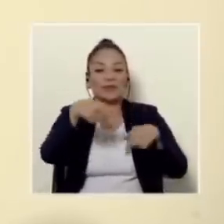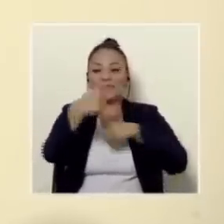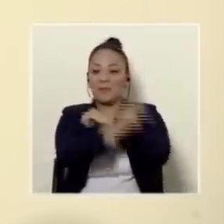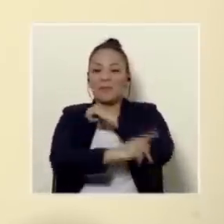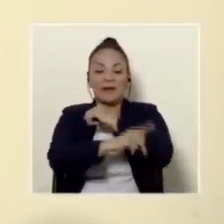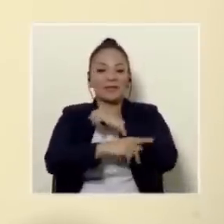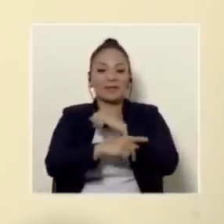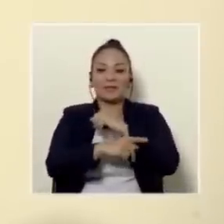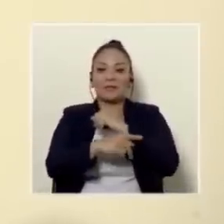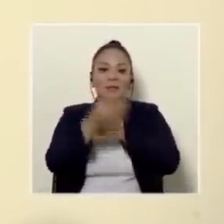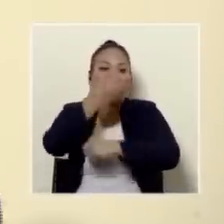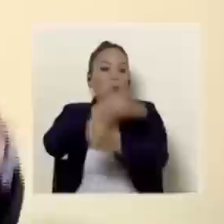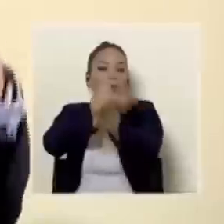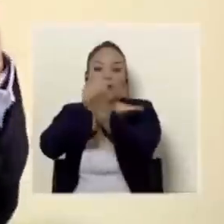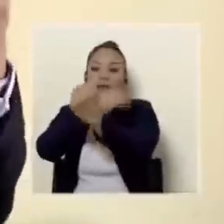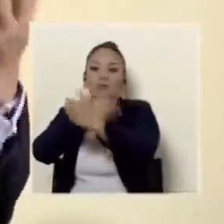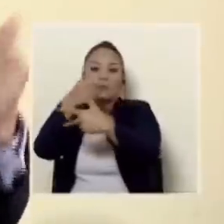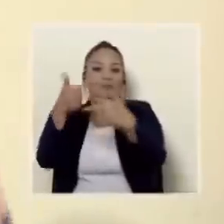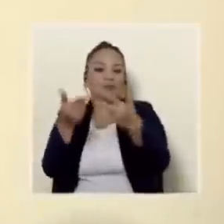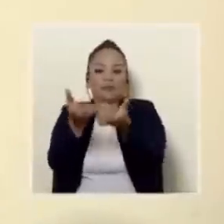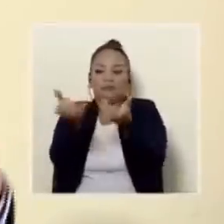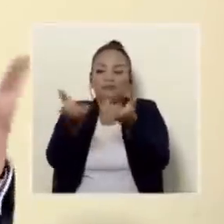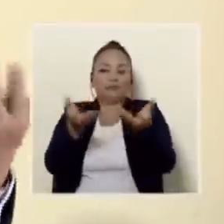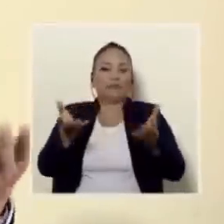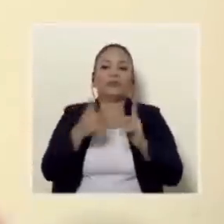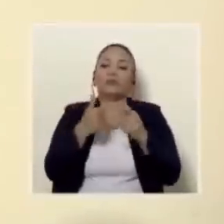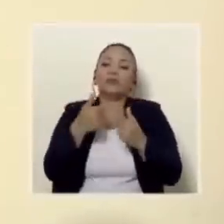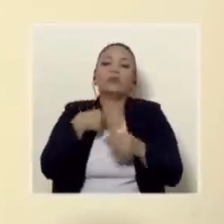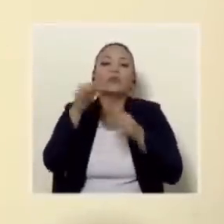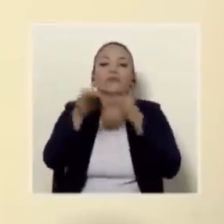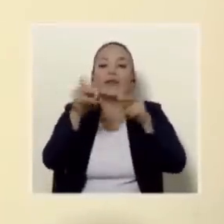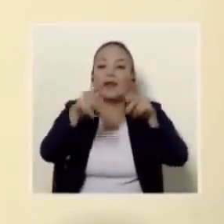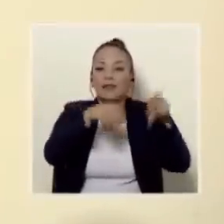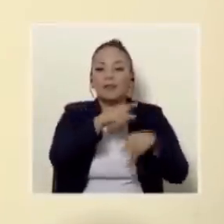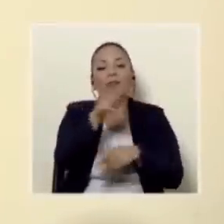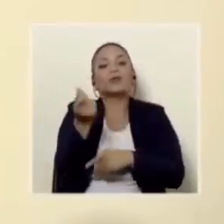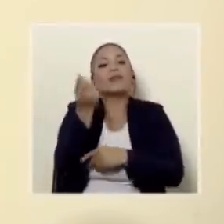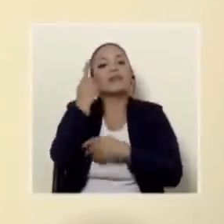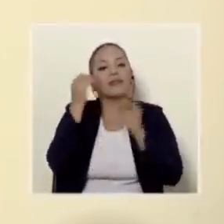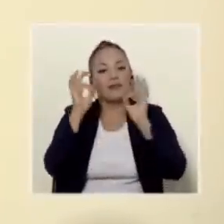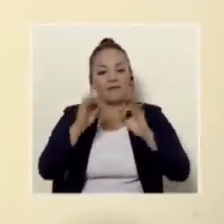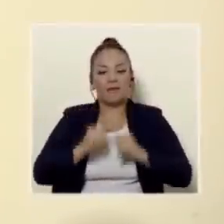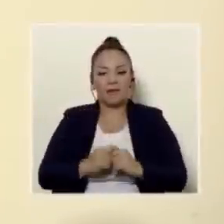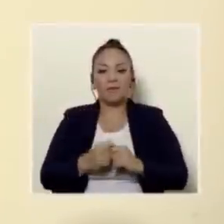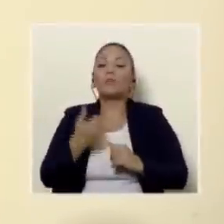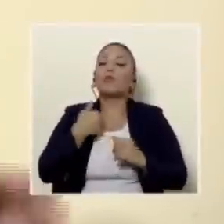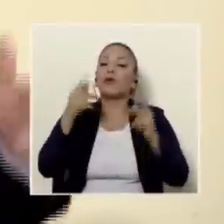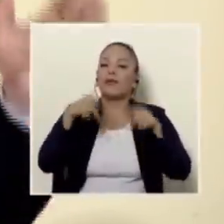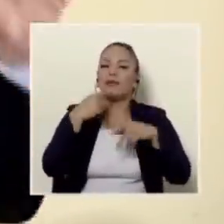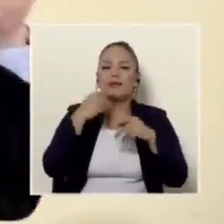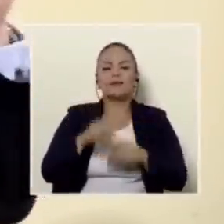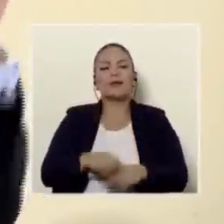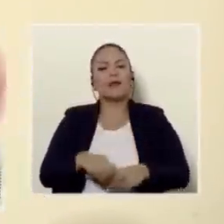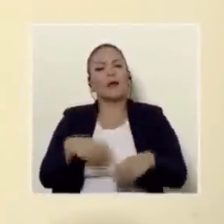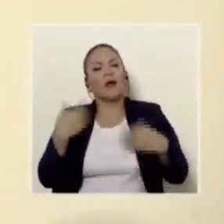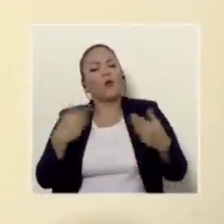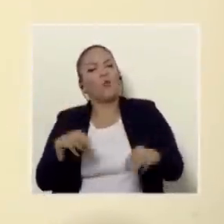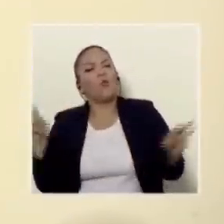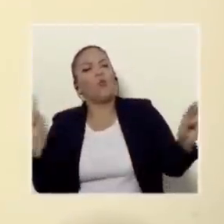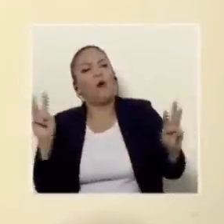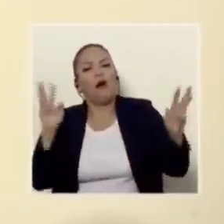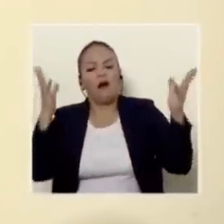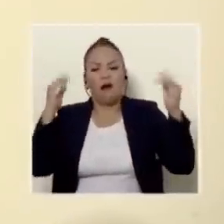país y la separación de poderes. Le expliqué a la gente para que entienda bien, porque hay gente que ha dicho,